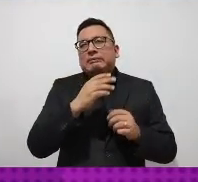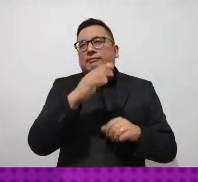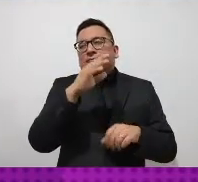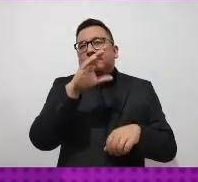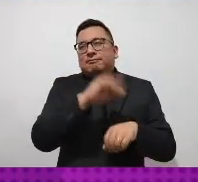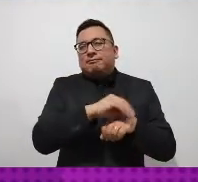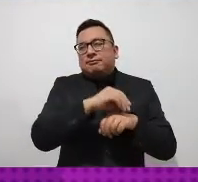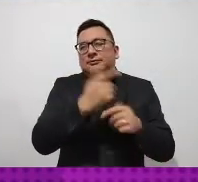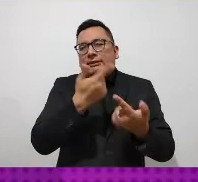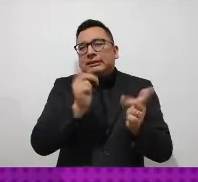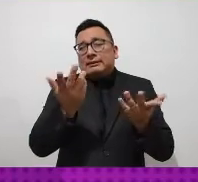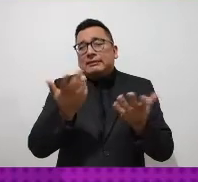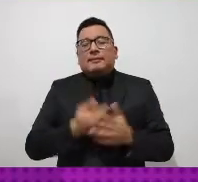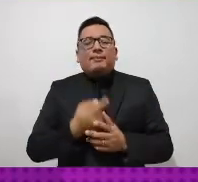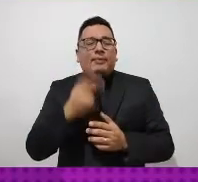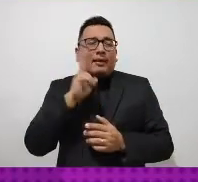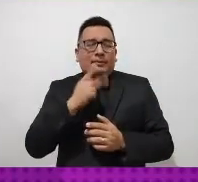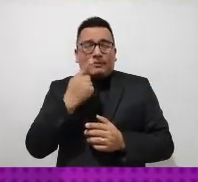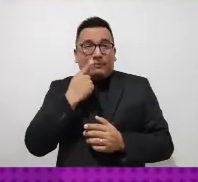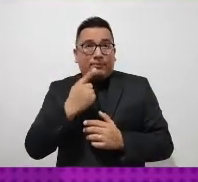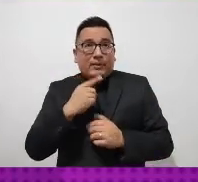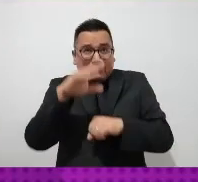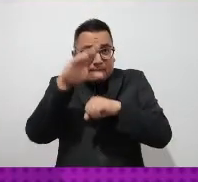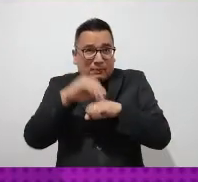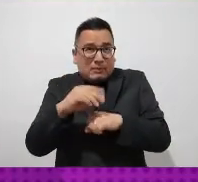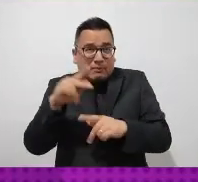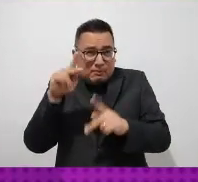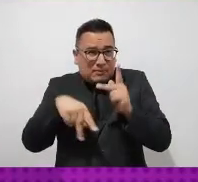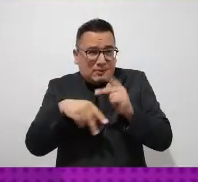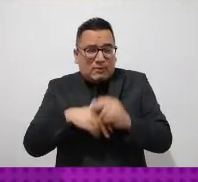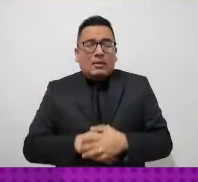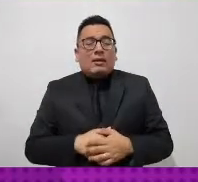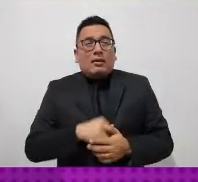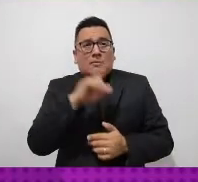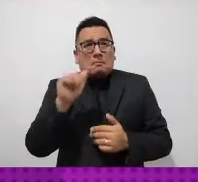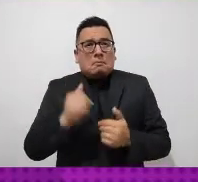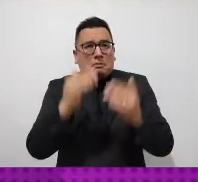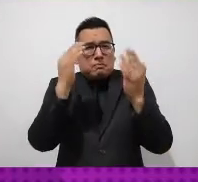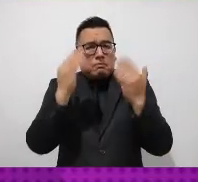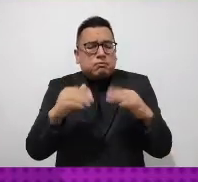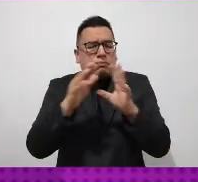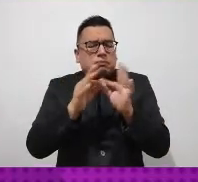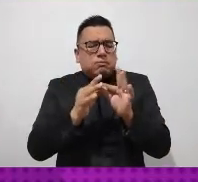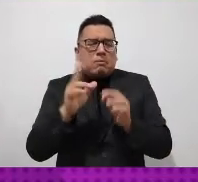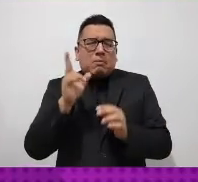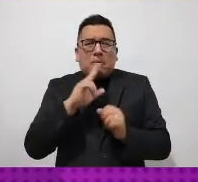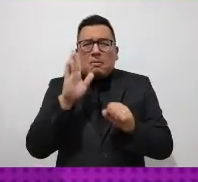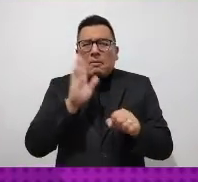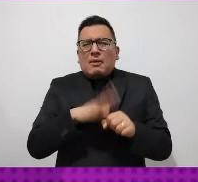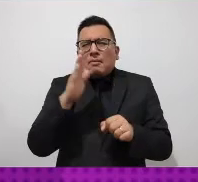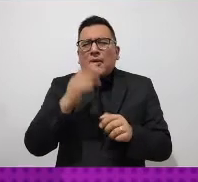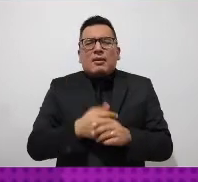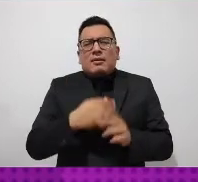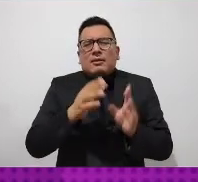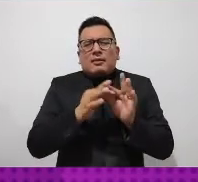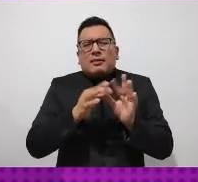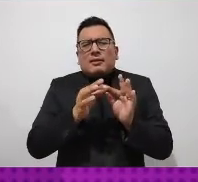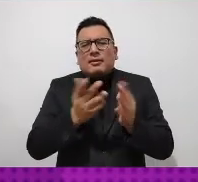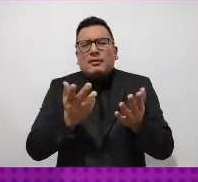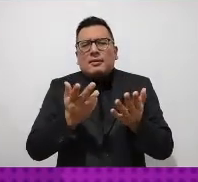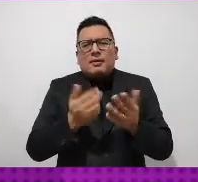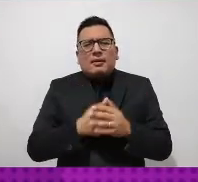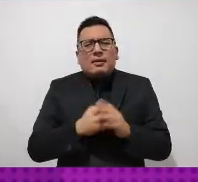trabajar. Me gustaría, si me lo permites, consejera, que vayamos a una pausa, pero al regresar me gustaría conocer un poquito más, saber y